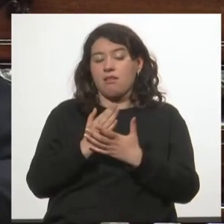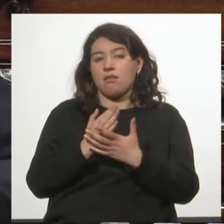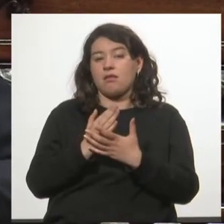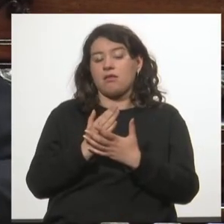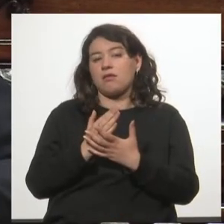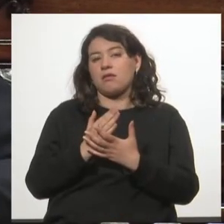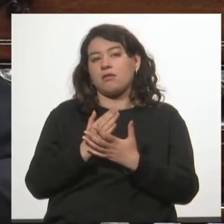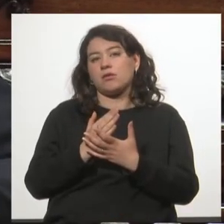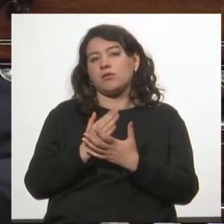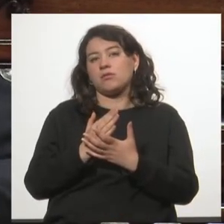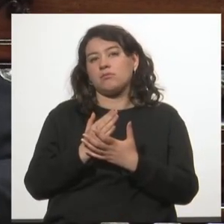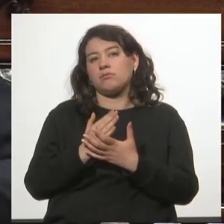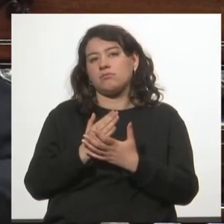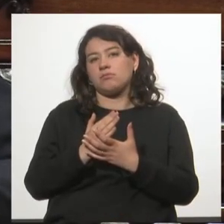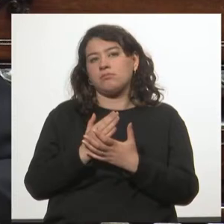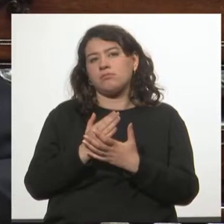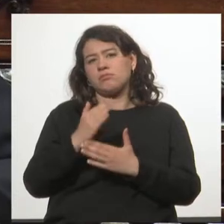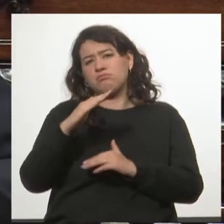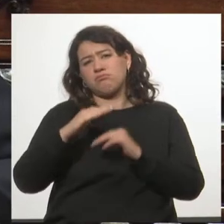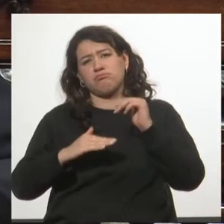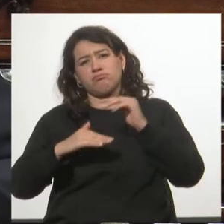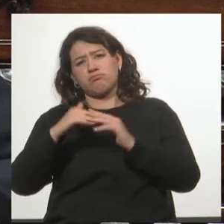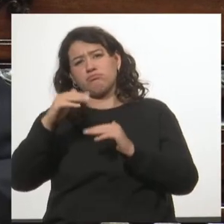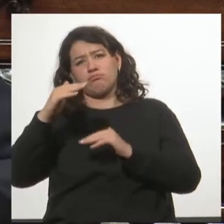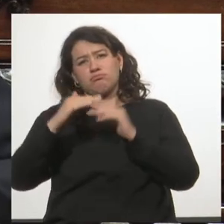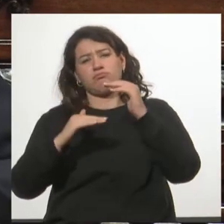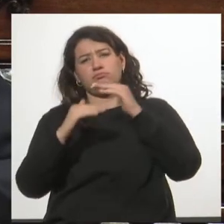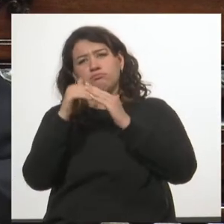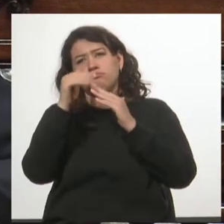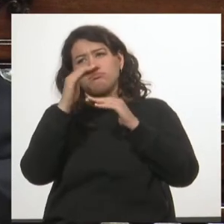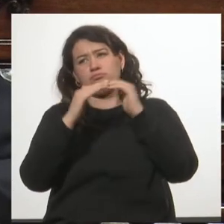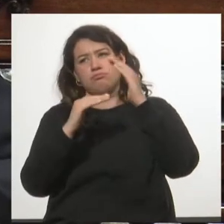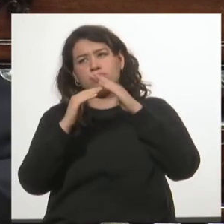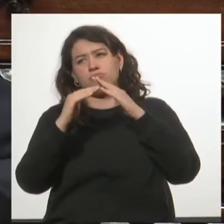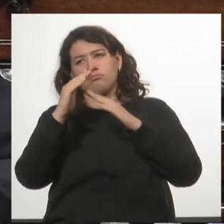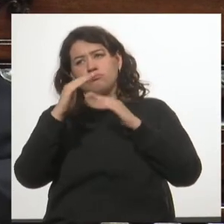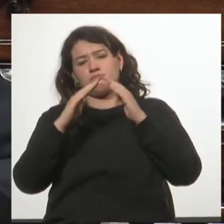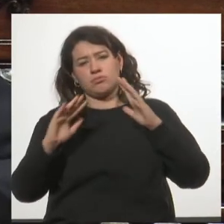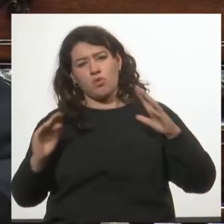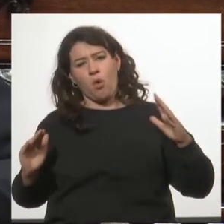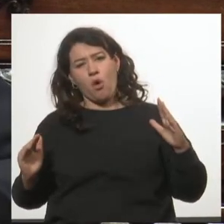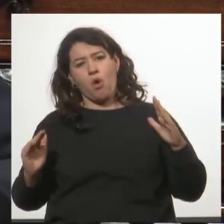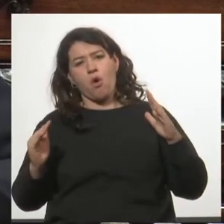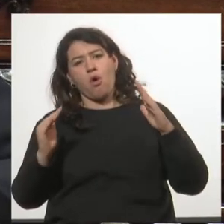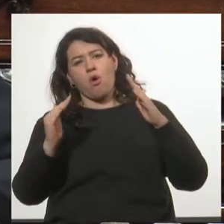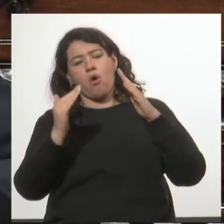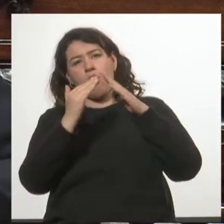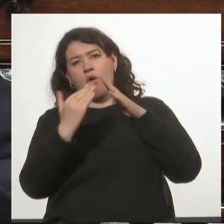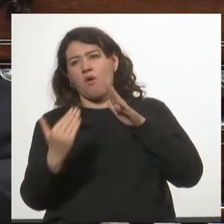las obras faraónicas los cincos romanos